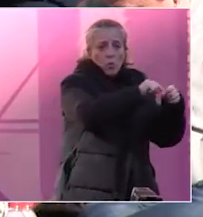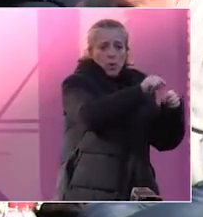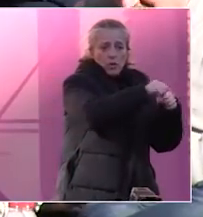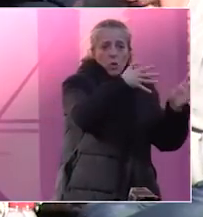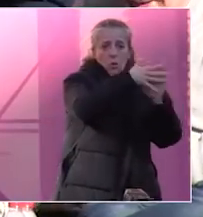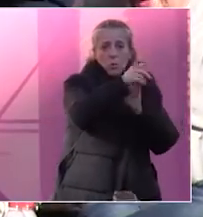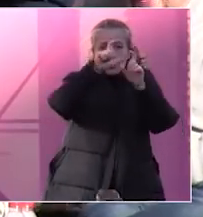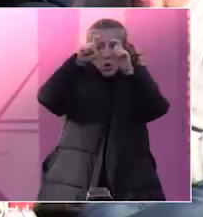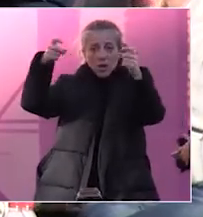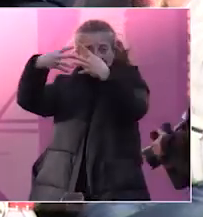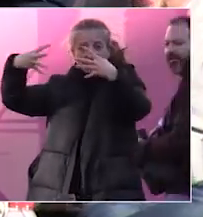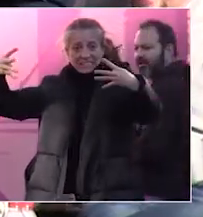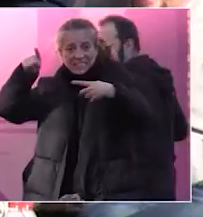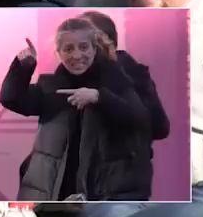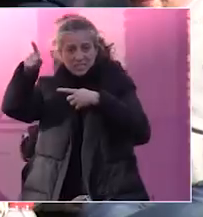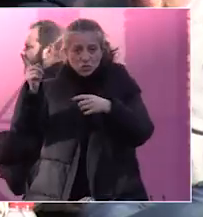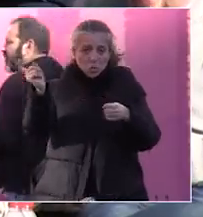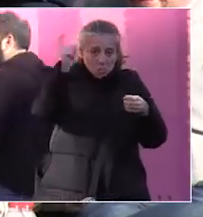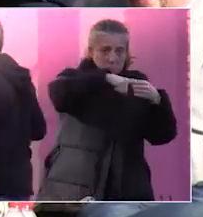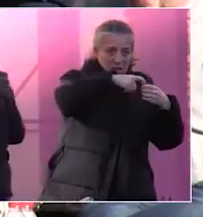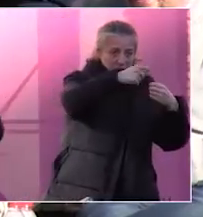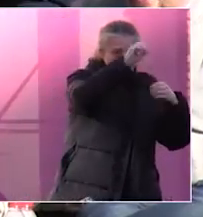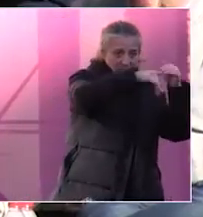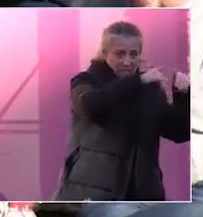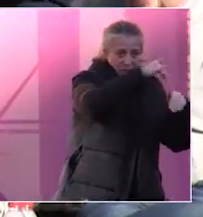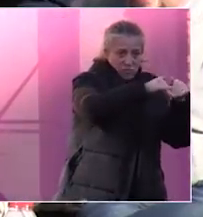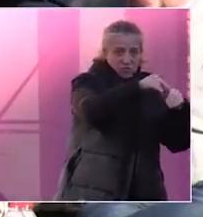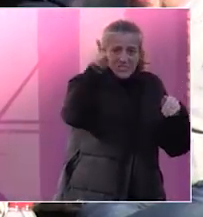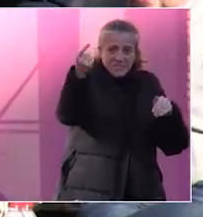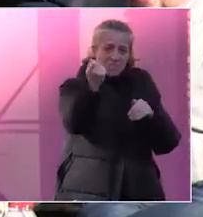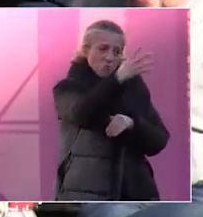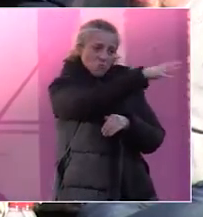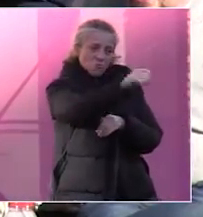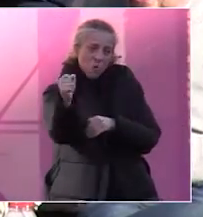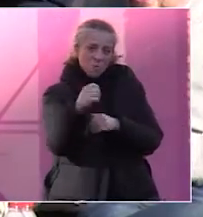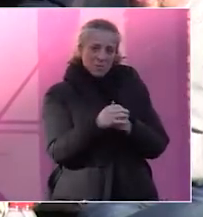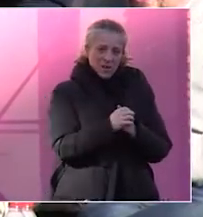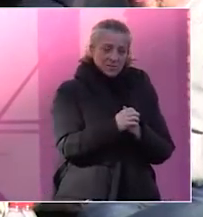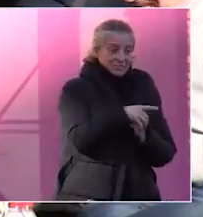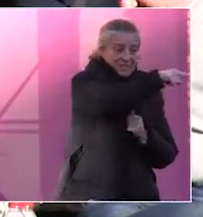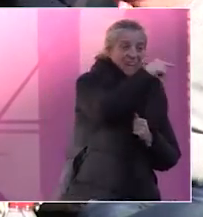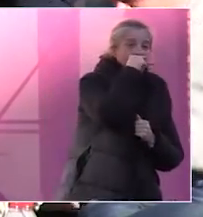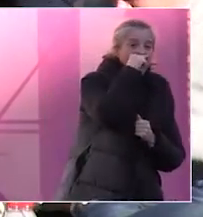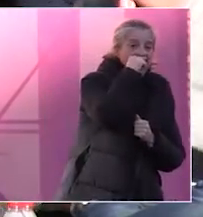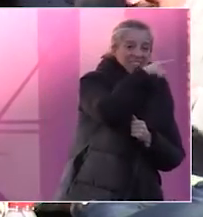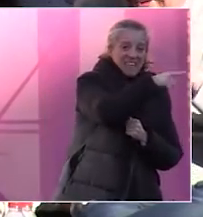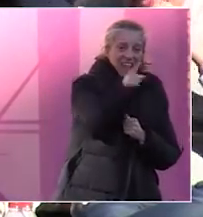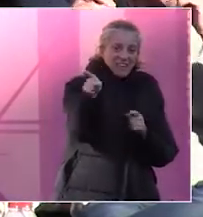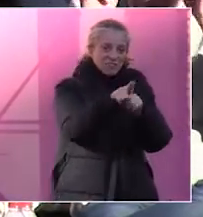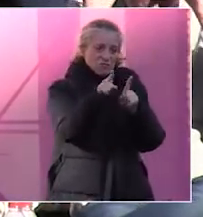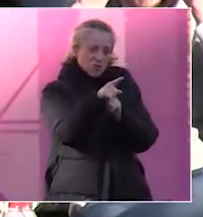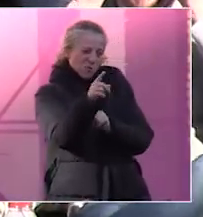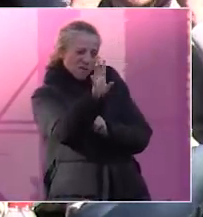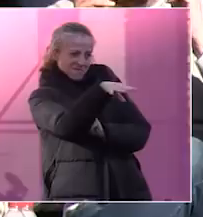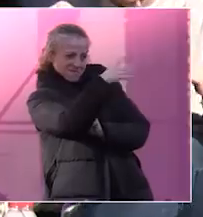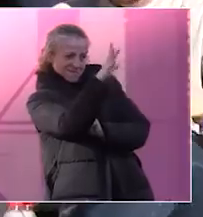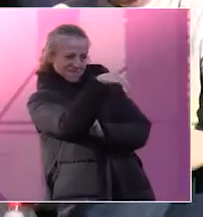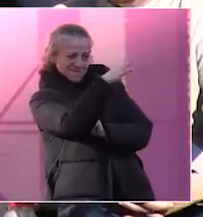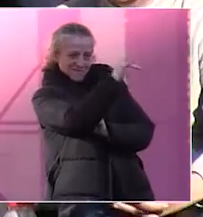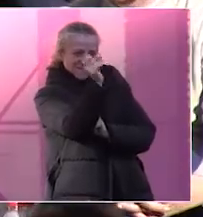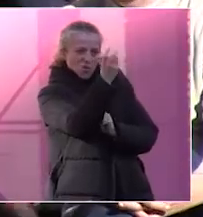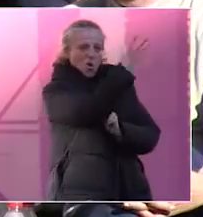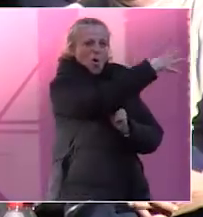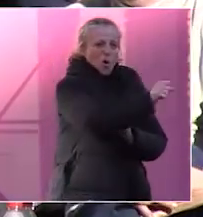participa en las elecciones también. Se los compra. A José María Aznar se lo compró por 200.000 euros al